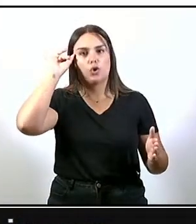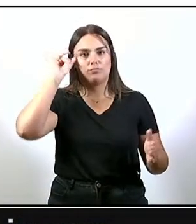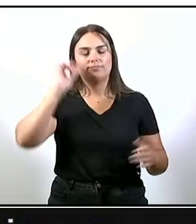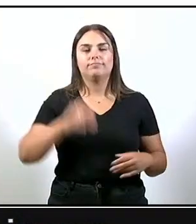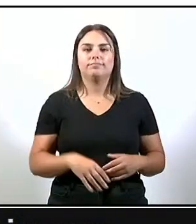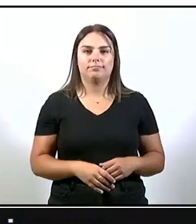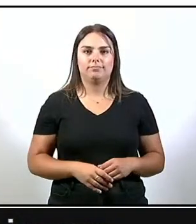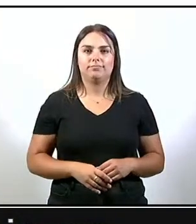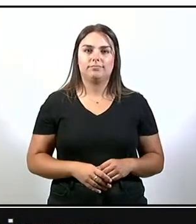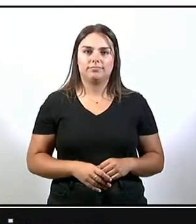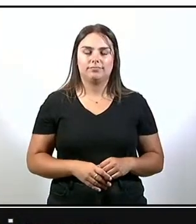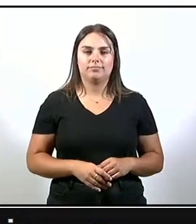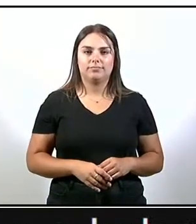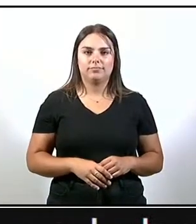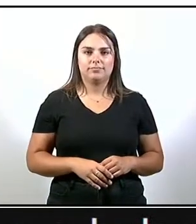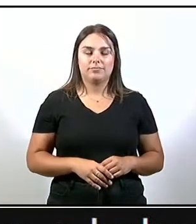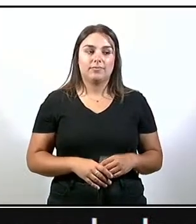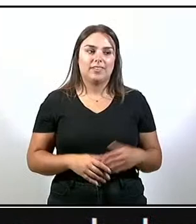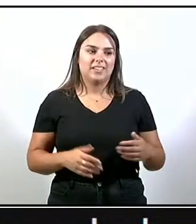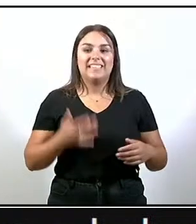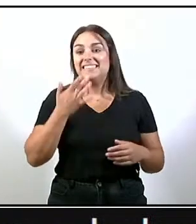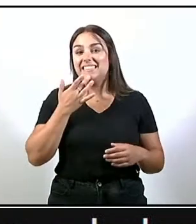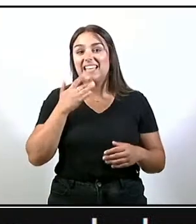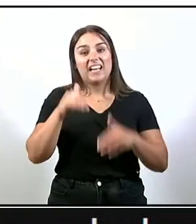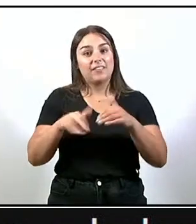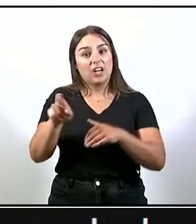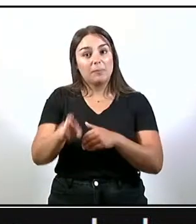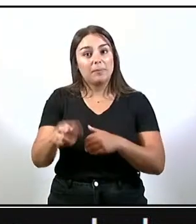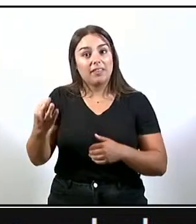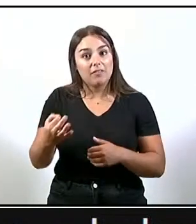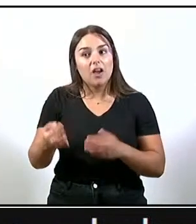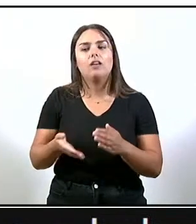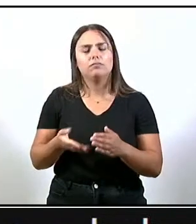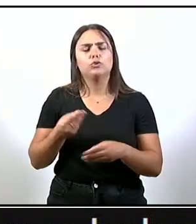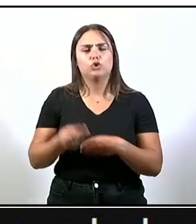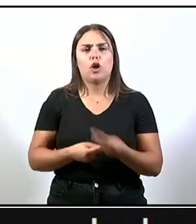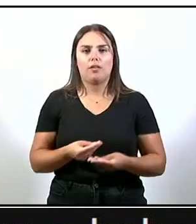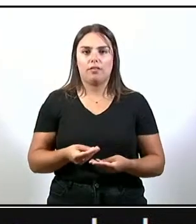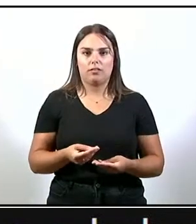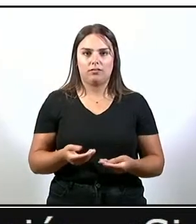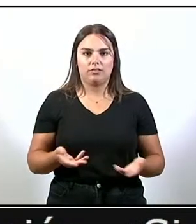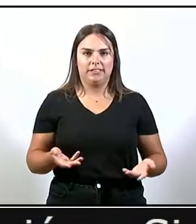desertificación. Si hay que ir a elecciones, se va.